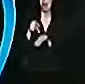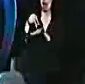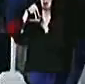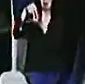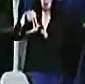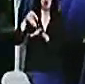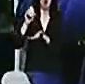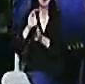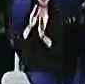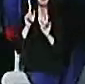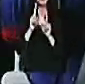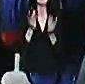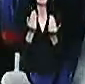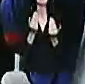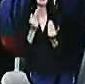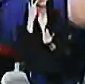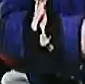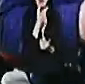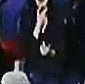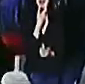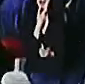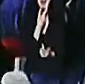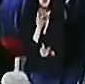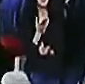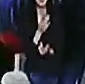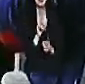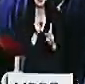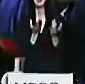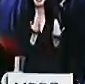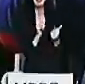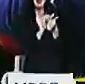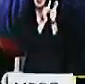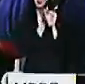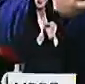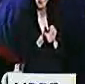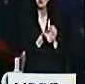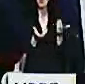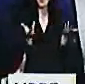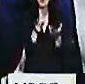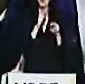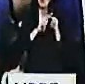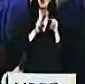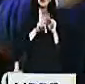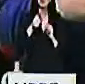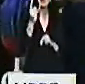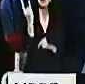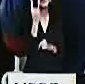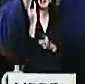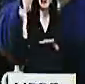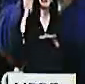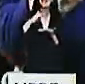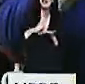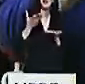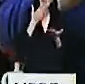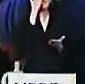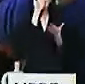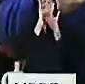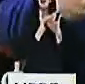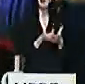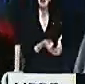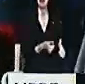hablar el idioma, ni siquiera necesito un traductor porque me lo hace la tecnología. ¿Cómo lo hace una universidad tan alejada para aprovechar o enfrentarse a este desafío